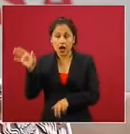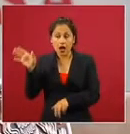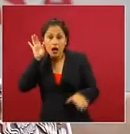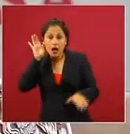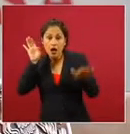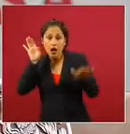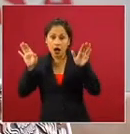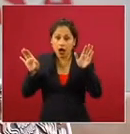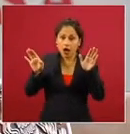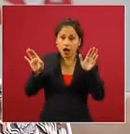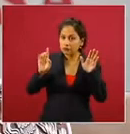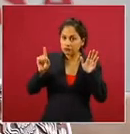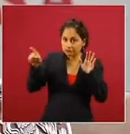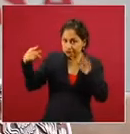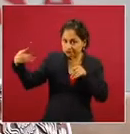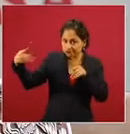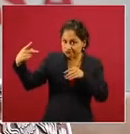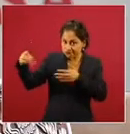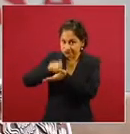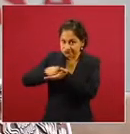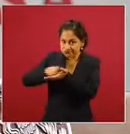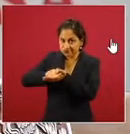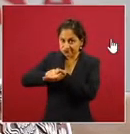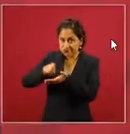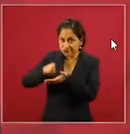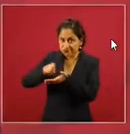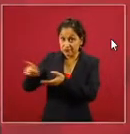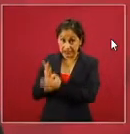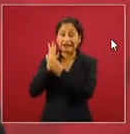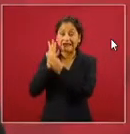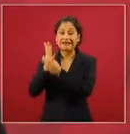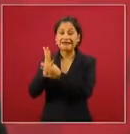La moral es un árbol que